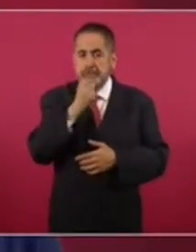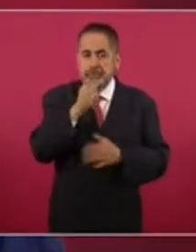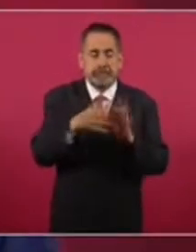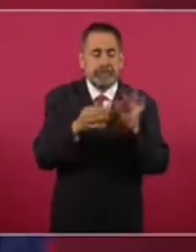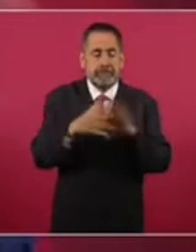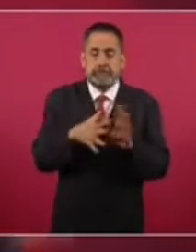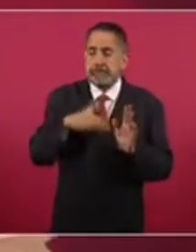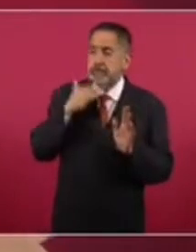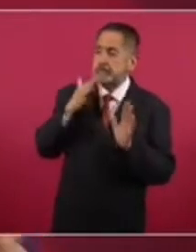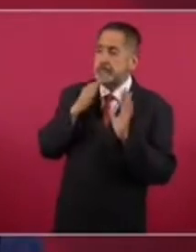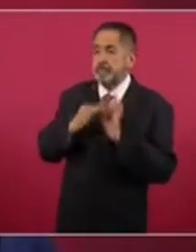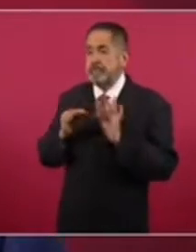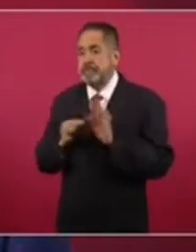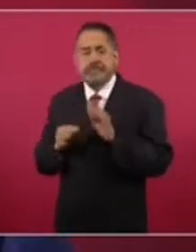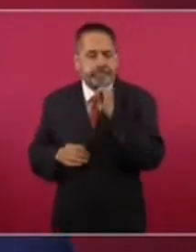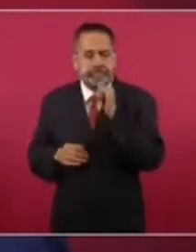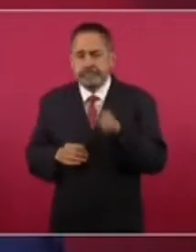no estaba